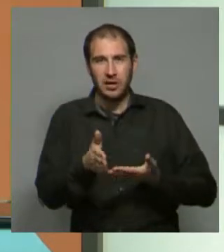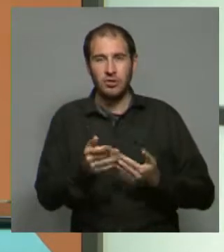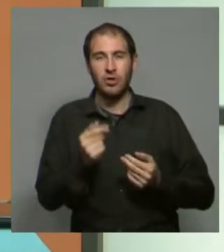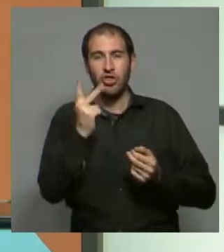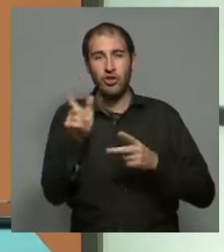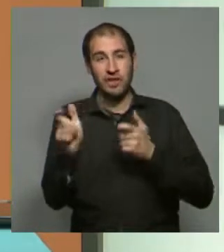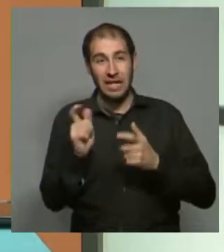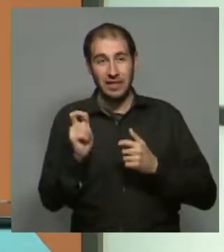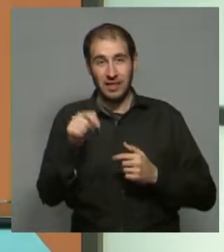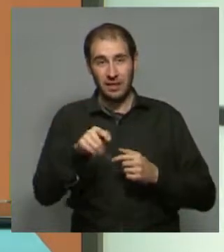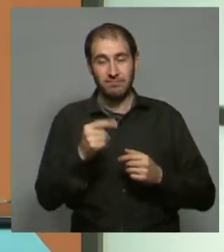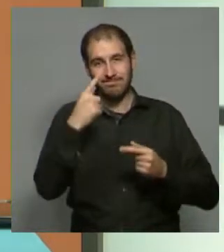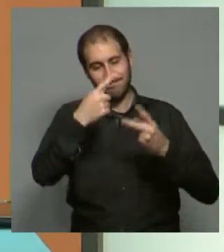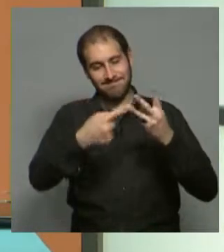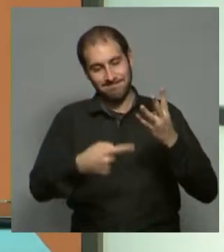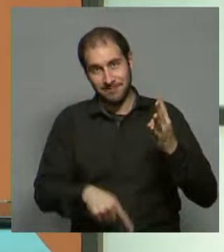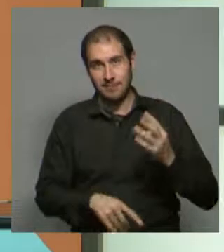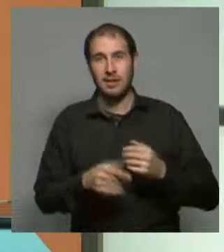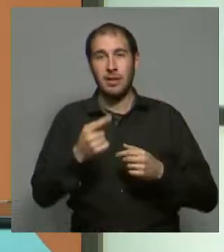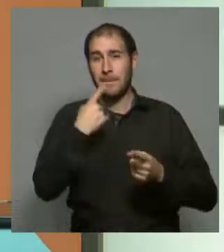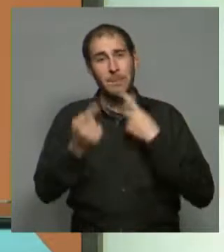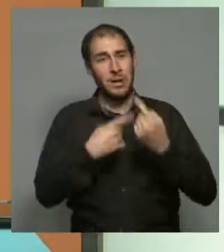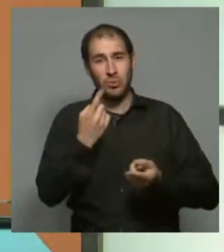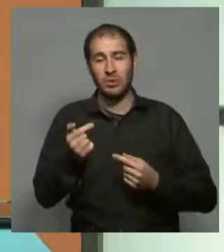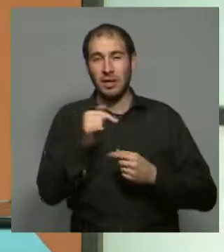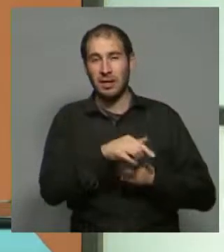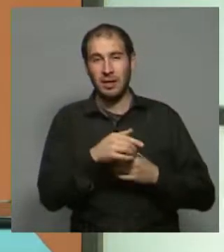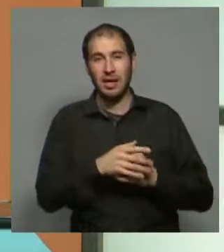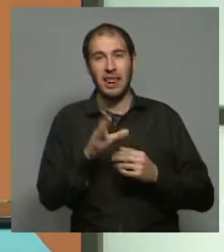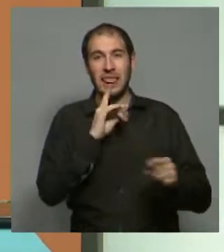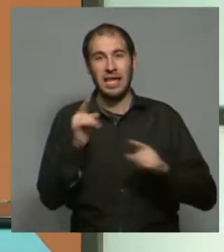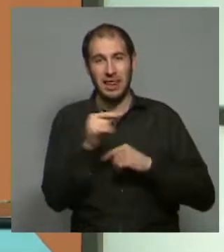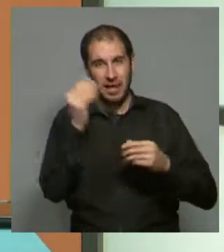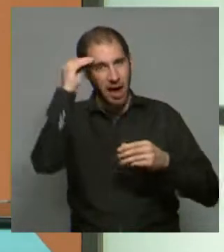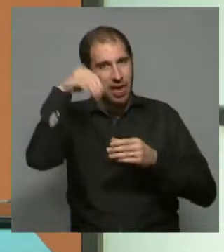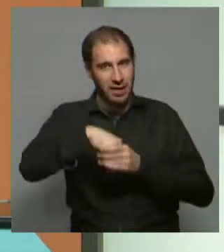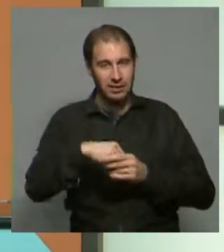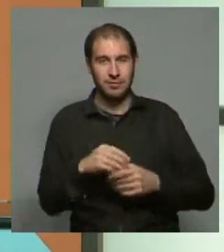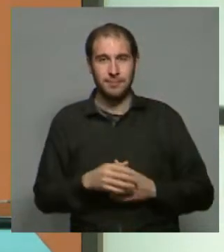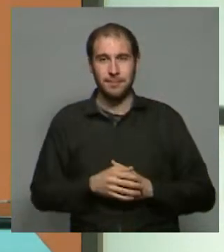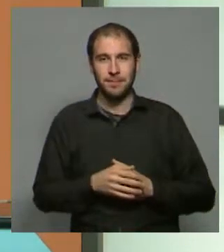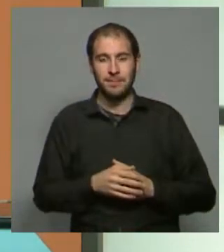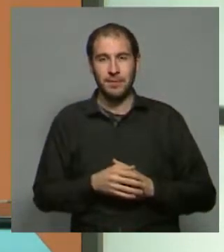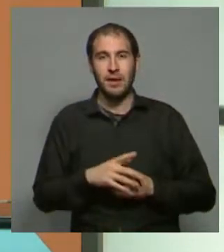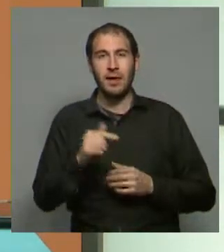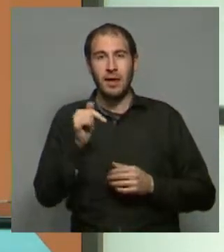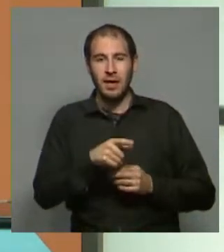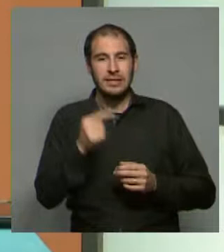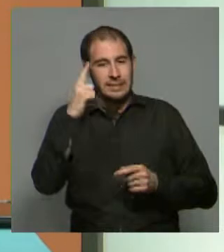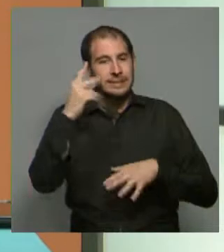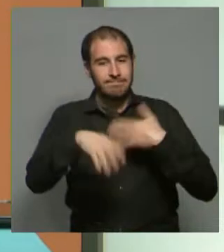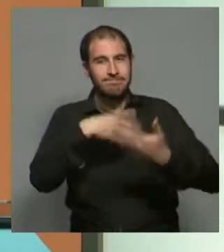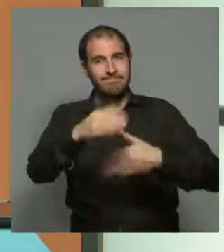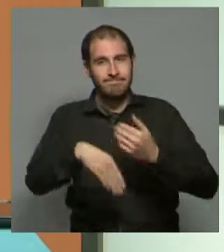2 delanteros de área. Bueno, todo esto son preguntas que debe tener seguramente Jorge Sampaoli en su cabeza y que las va a ir